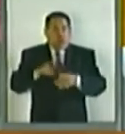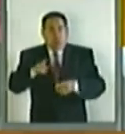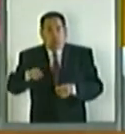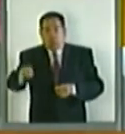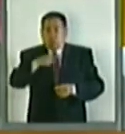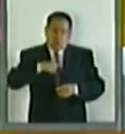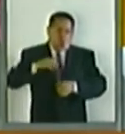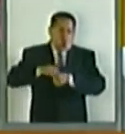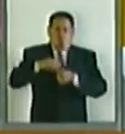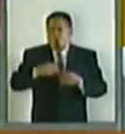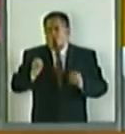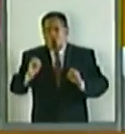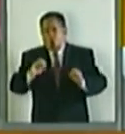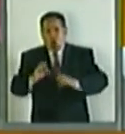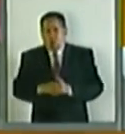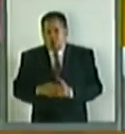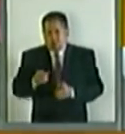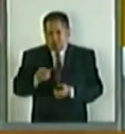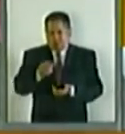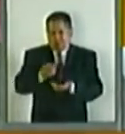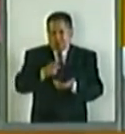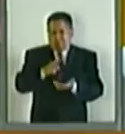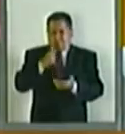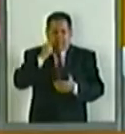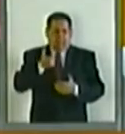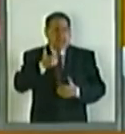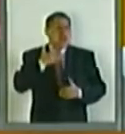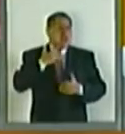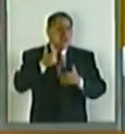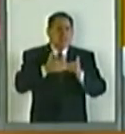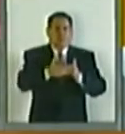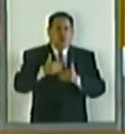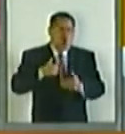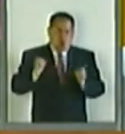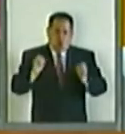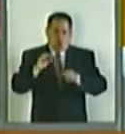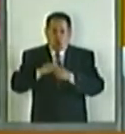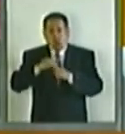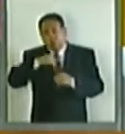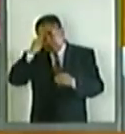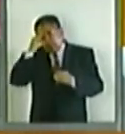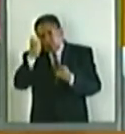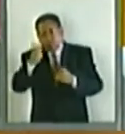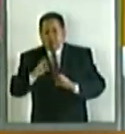ustedes no votaron este aumento en las gasolinas y que no lo previmos.